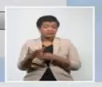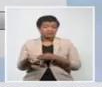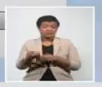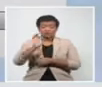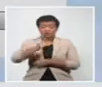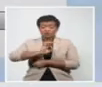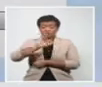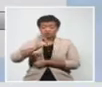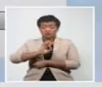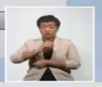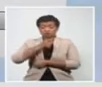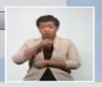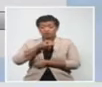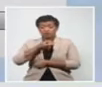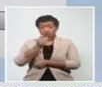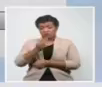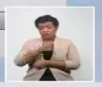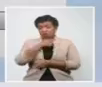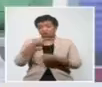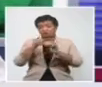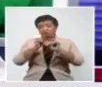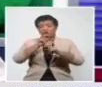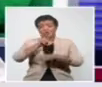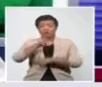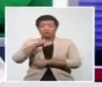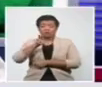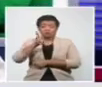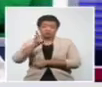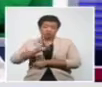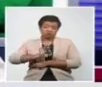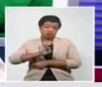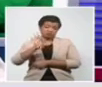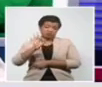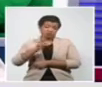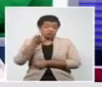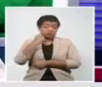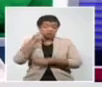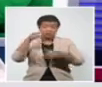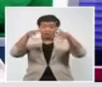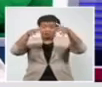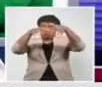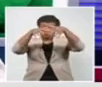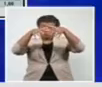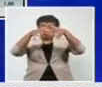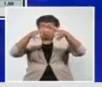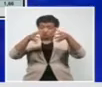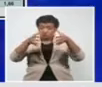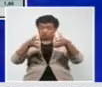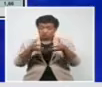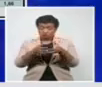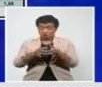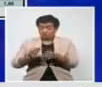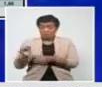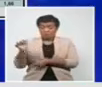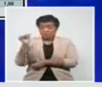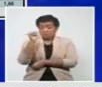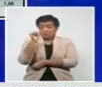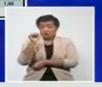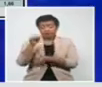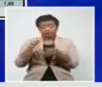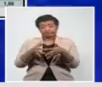de 2,3%. Sigue siendo en el mundo Estados Unidos, Brasil,